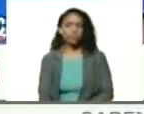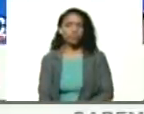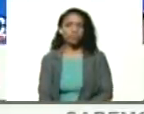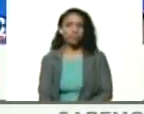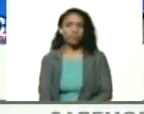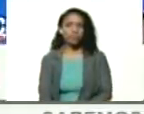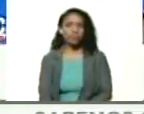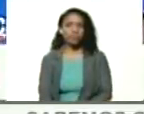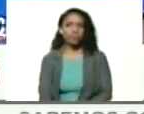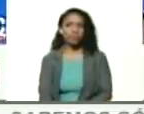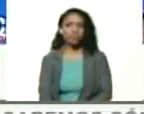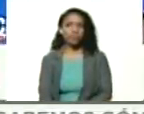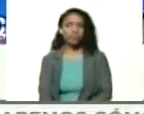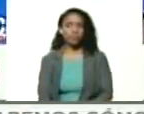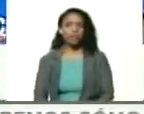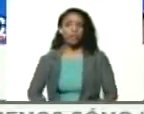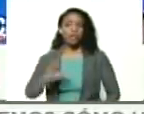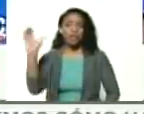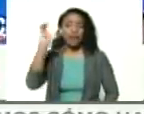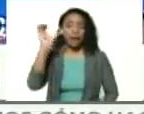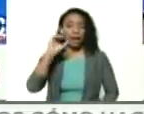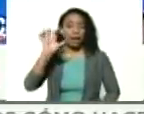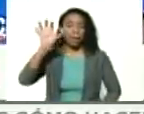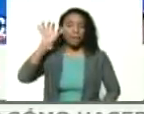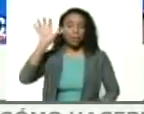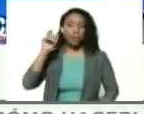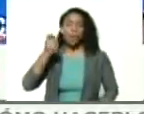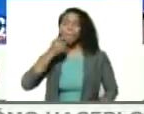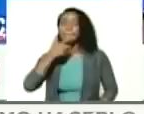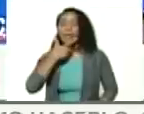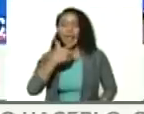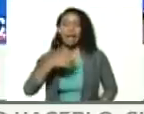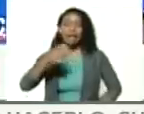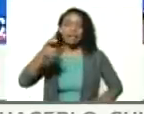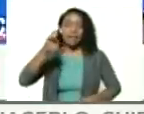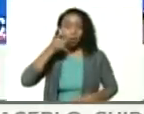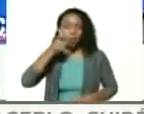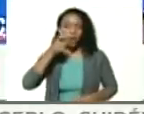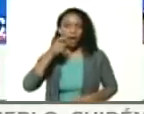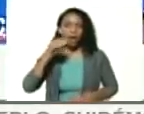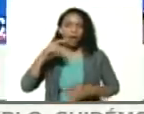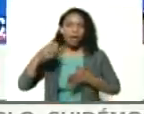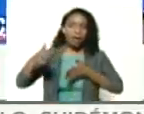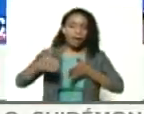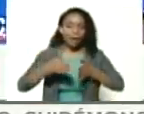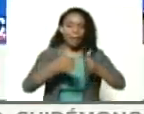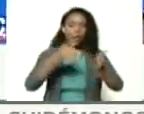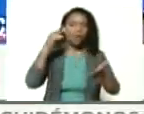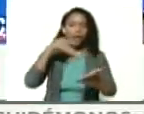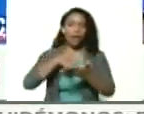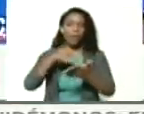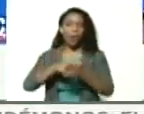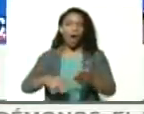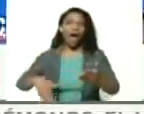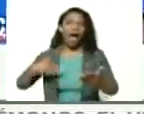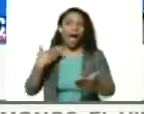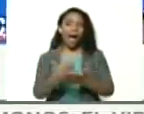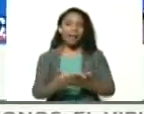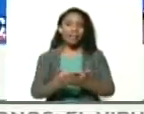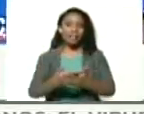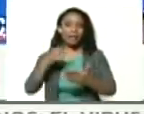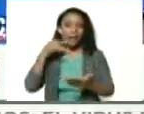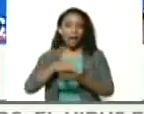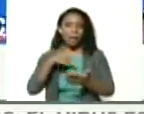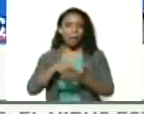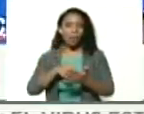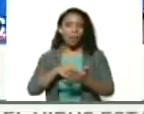Caracas patriota, bella y segura. La ruta de Carabobo, hasta Carabobo,